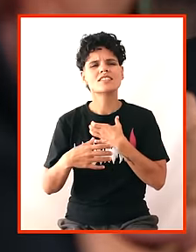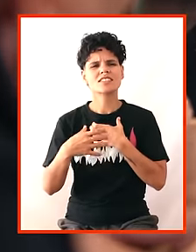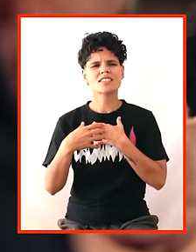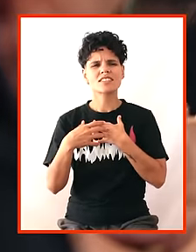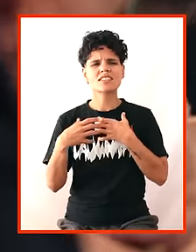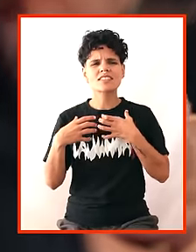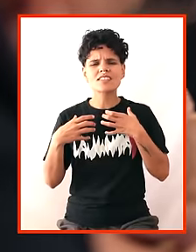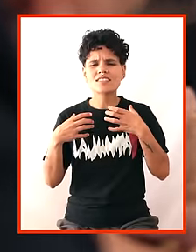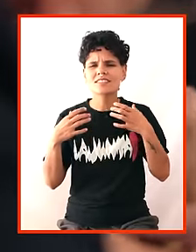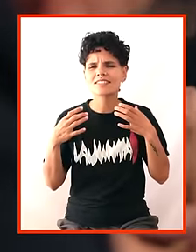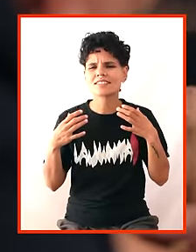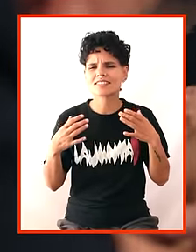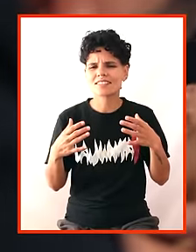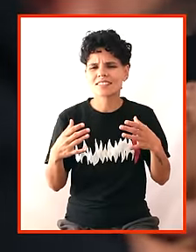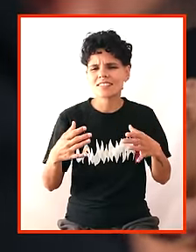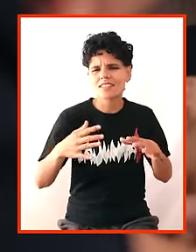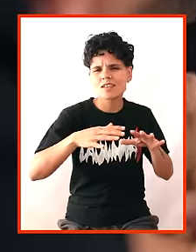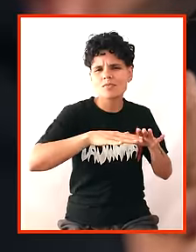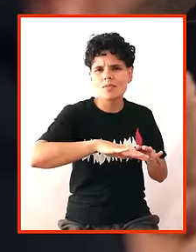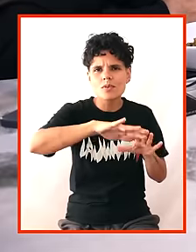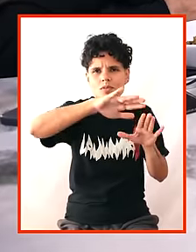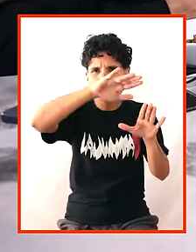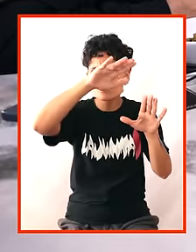Si no creyera que en el monte